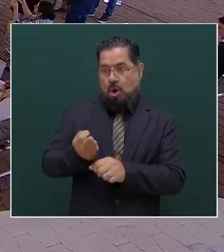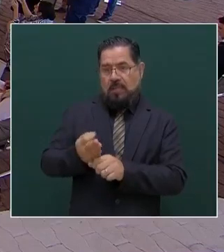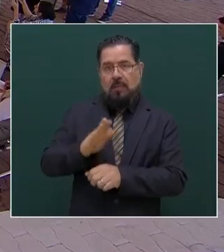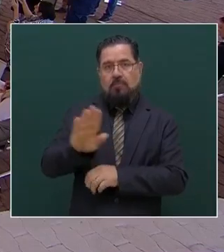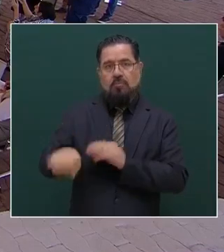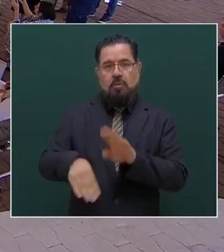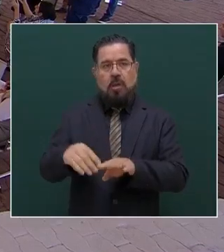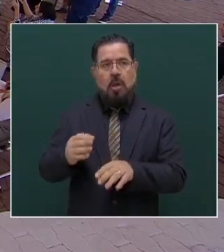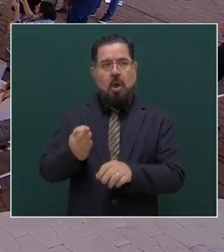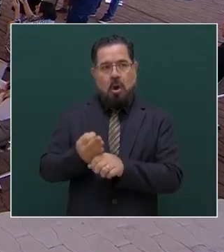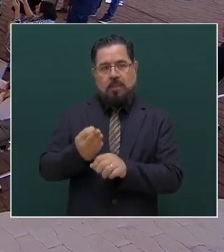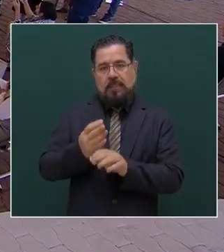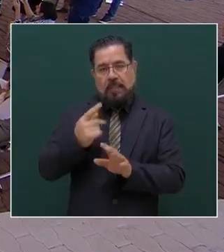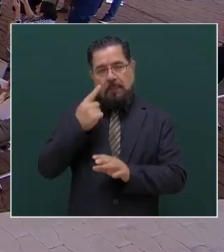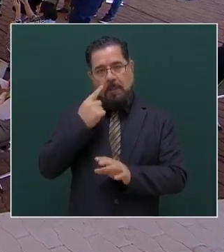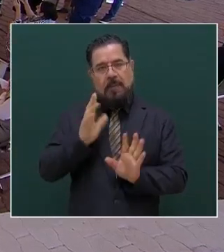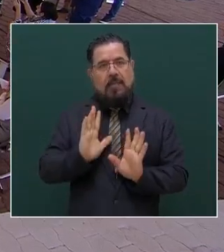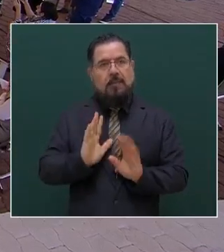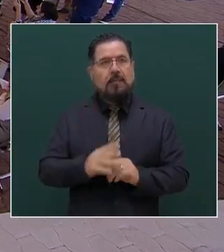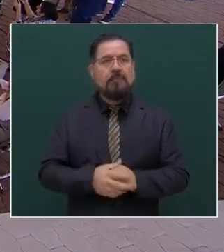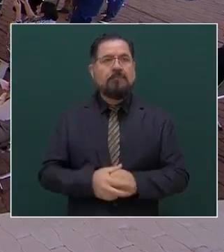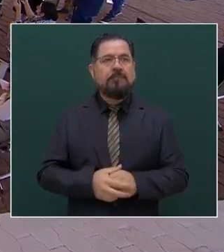Lo está viendo, a ver.